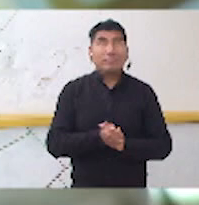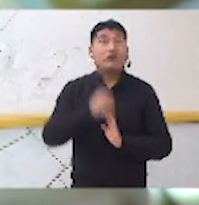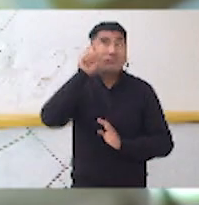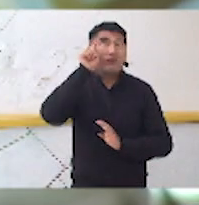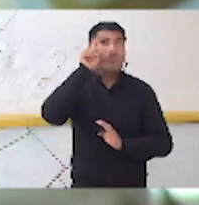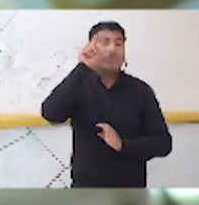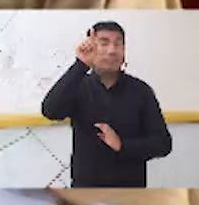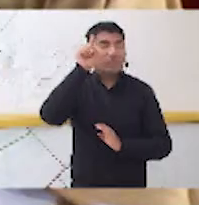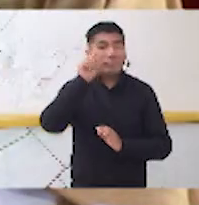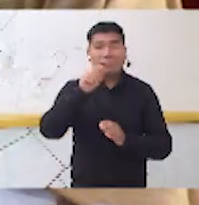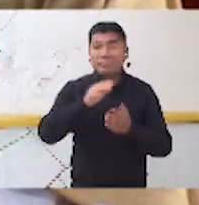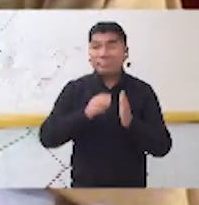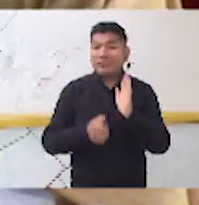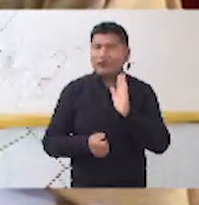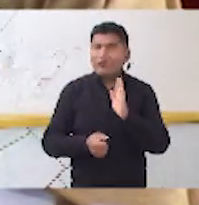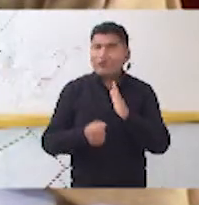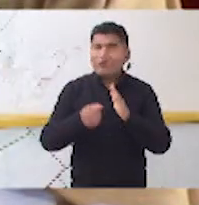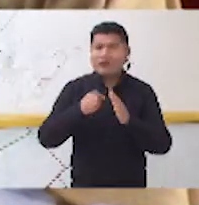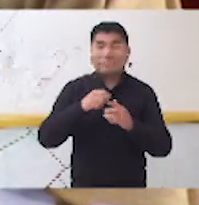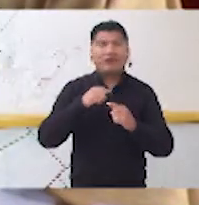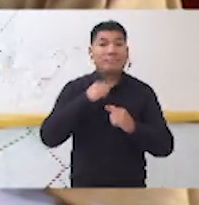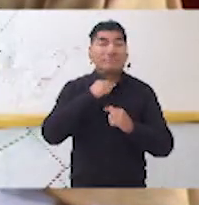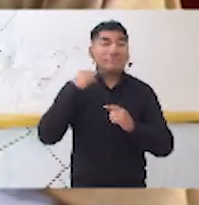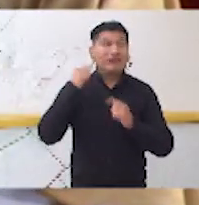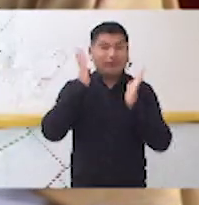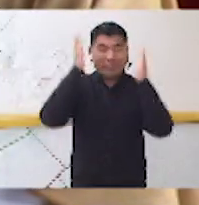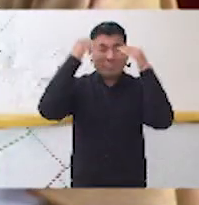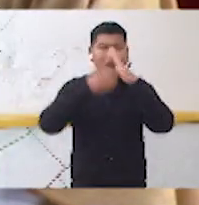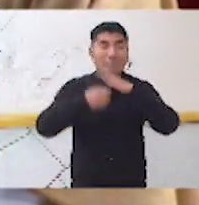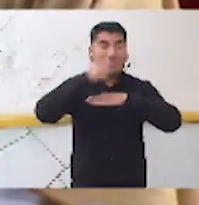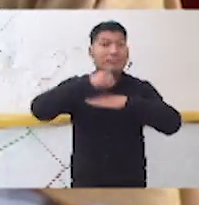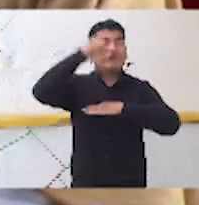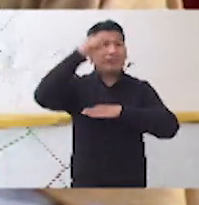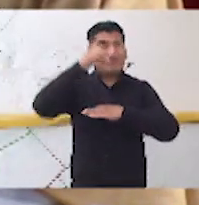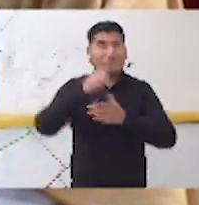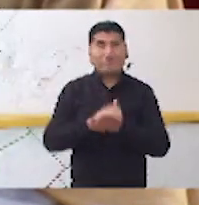Que eres el sumo sacerdote de la nueva alianza.